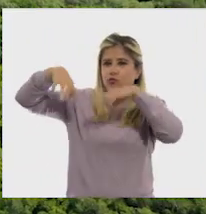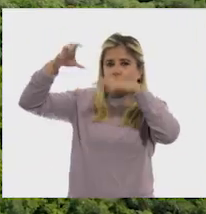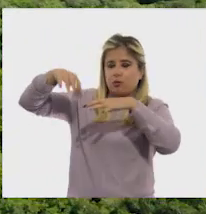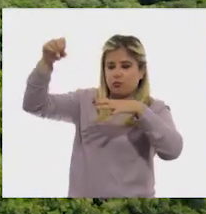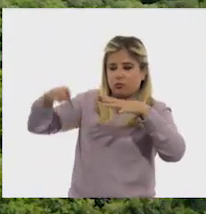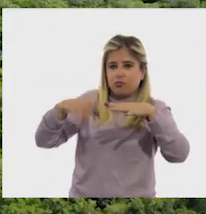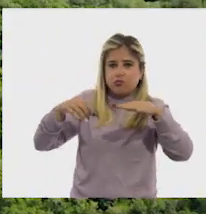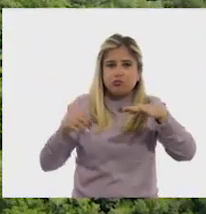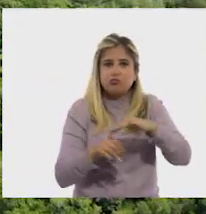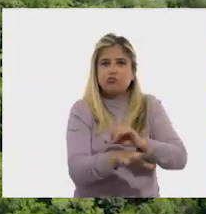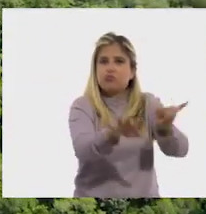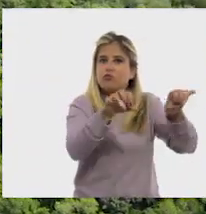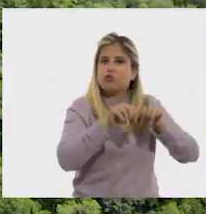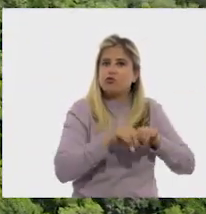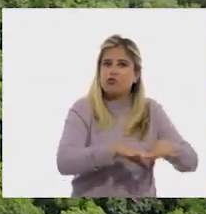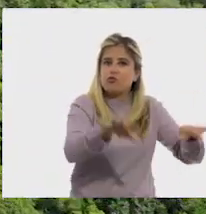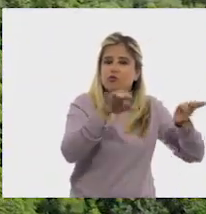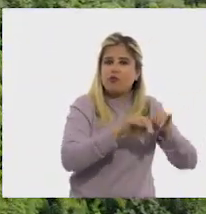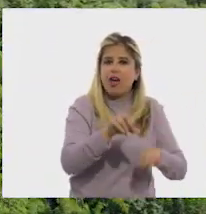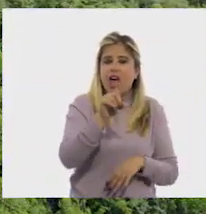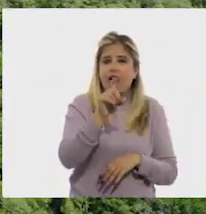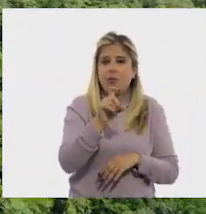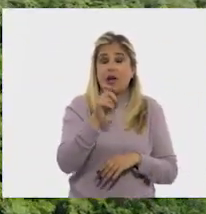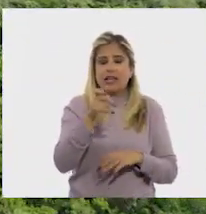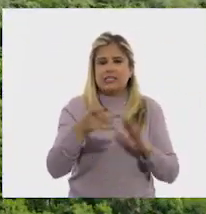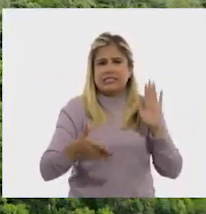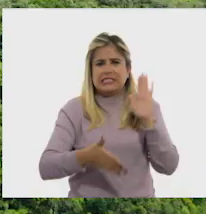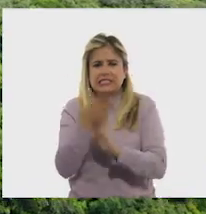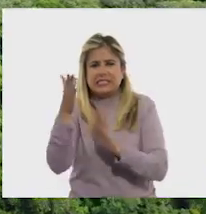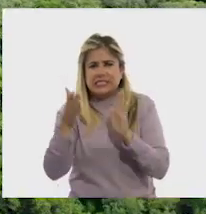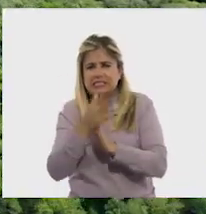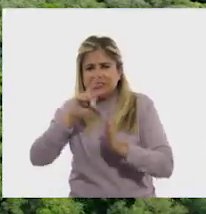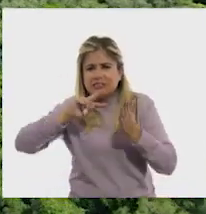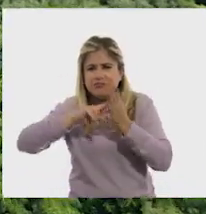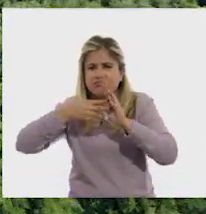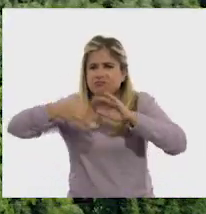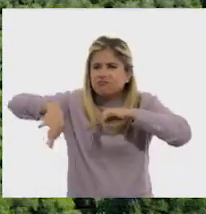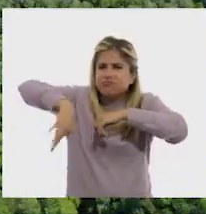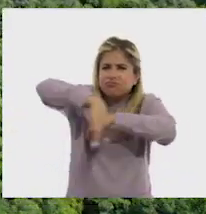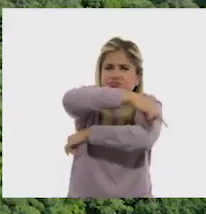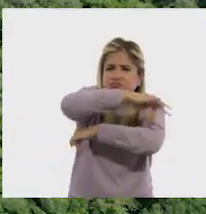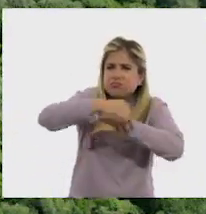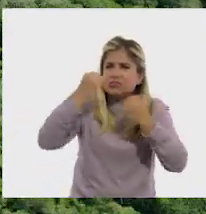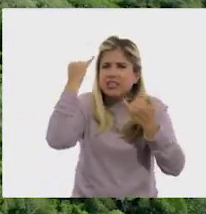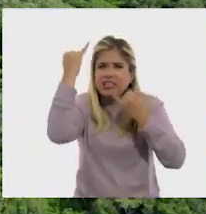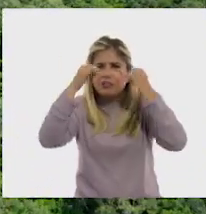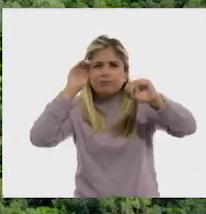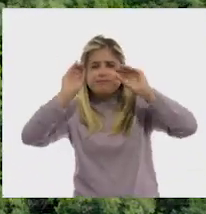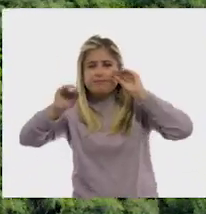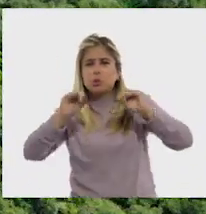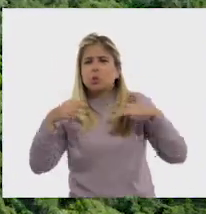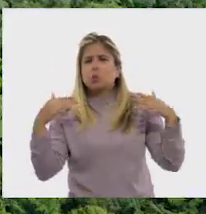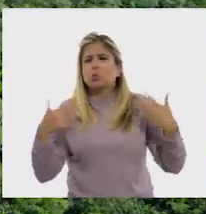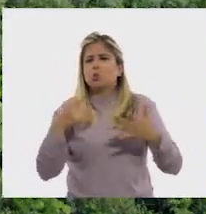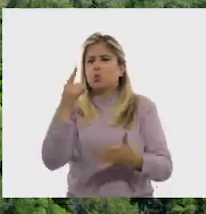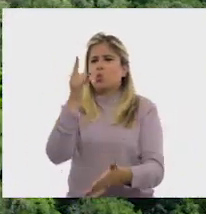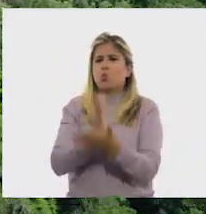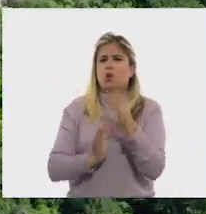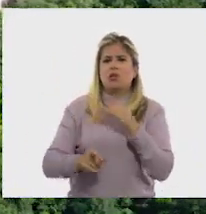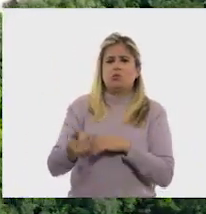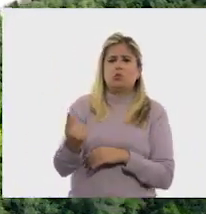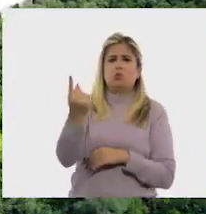lo otro es el gran alcance de la arquitectura. La arquitectura de Uxmal es única y